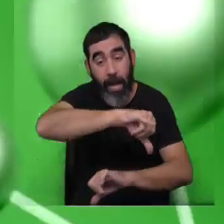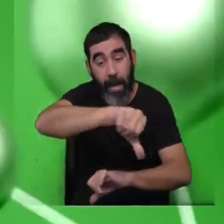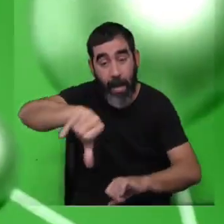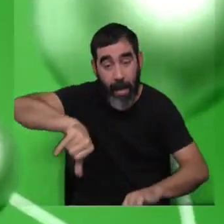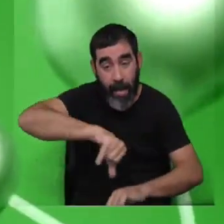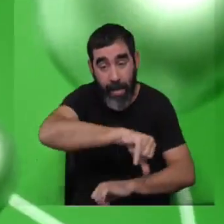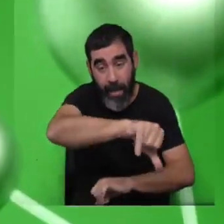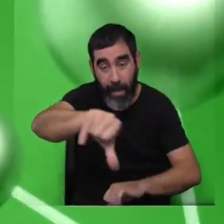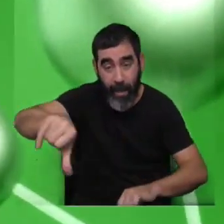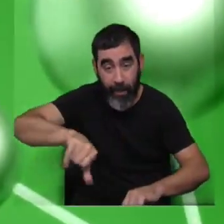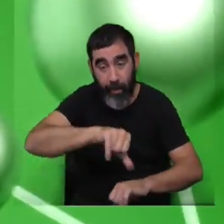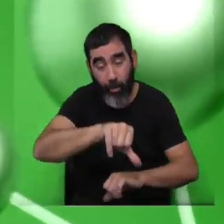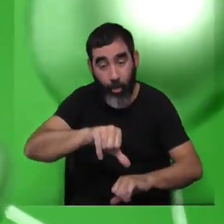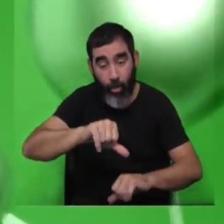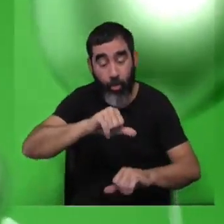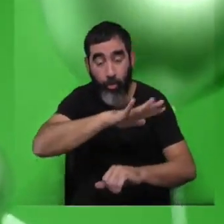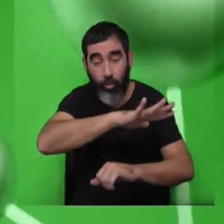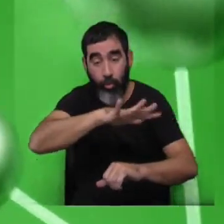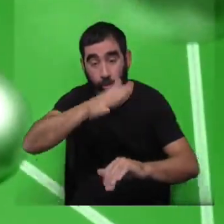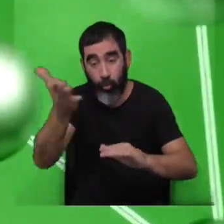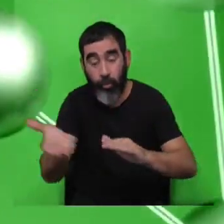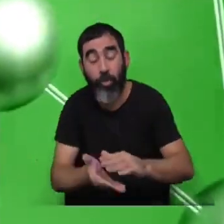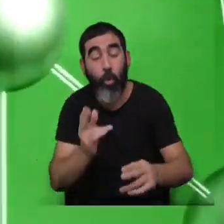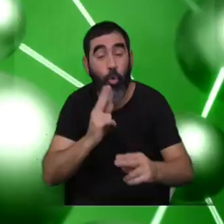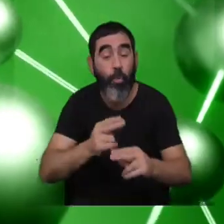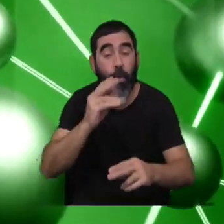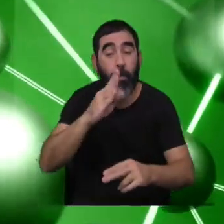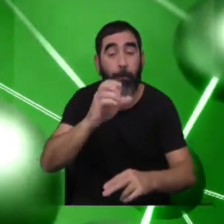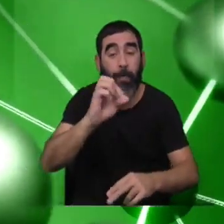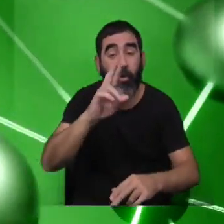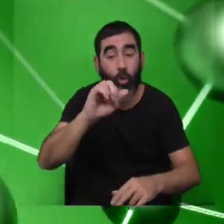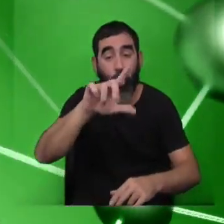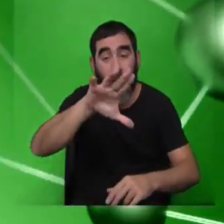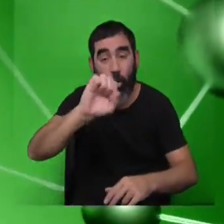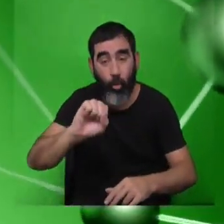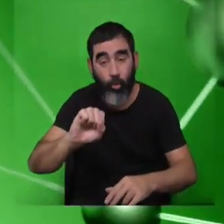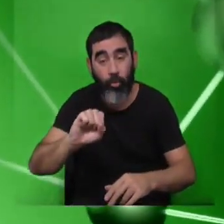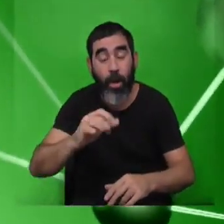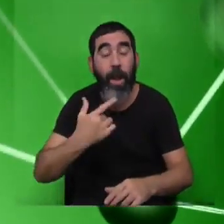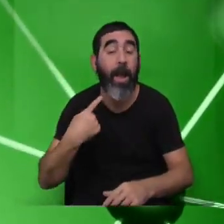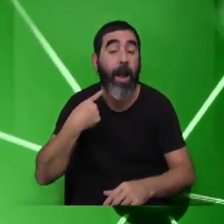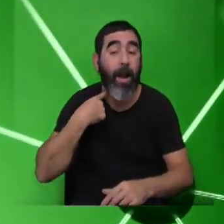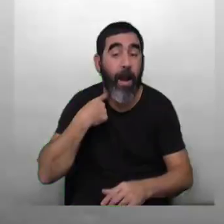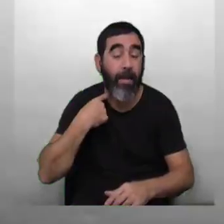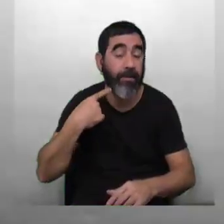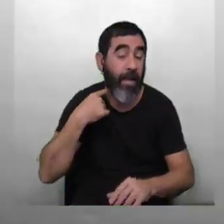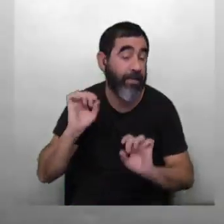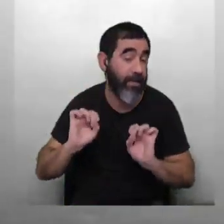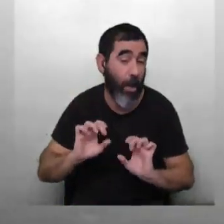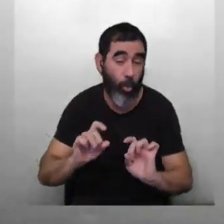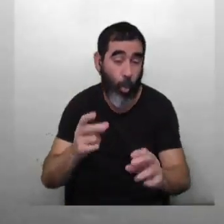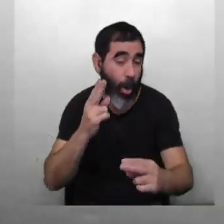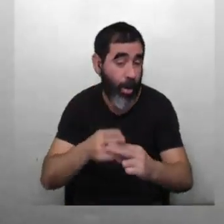el subsuelo y en la superficie, se llama petróleo. Si esos hidrocarburos están en estado gaseoso, se les llama gas natural.